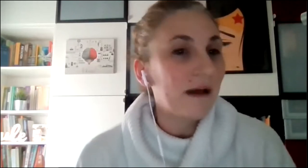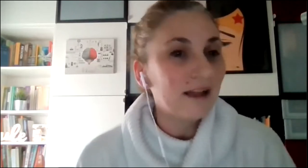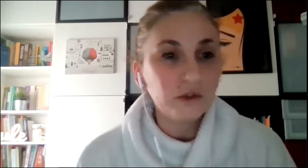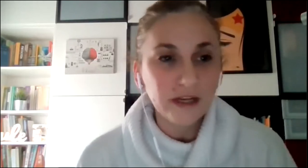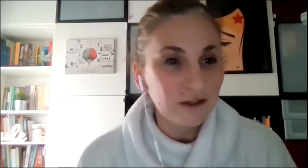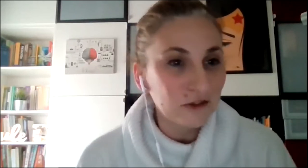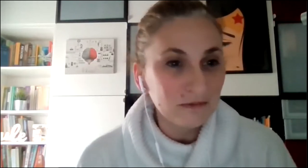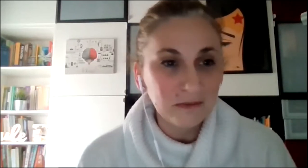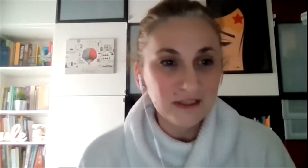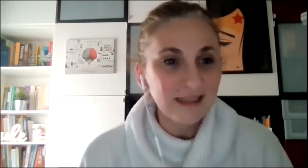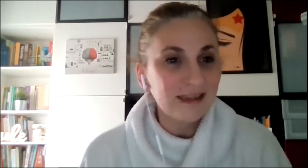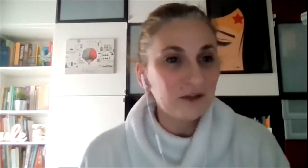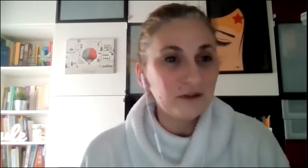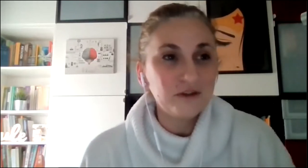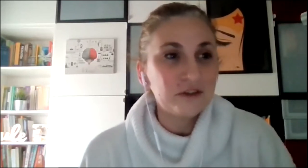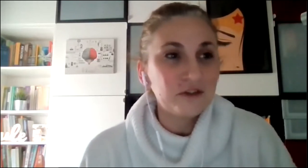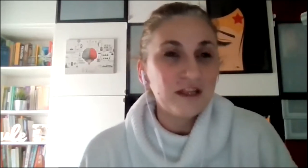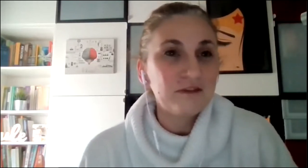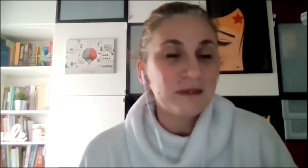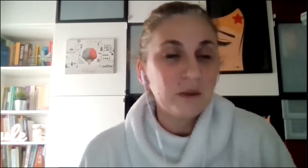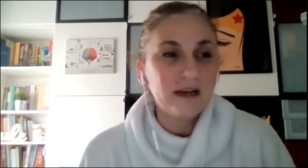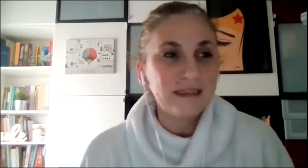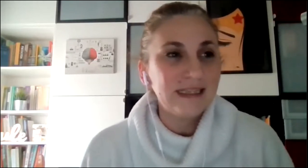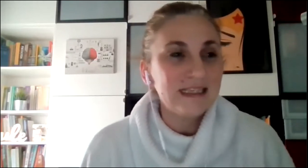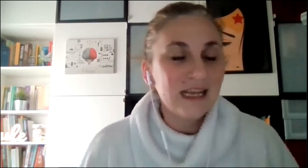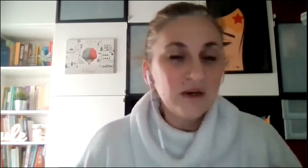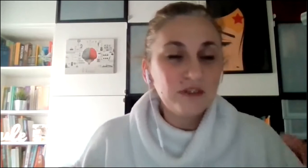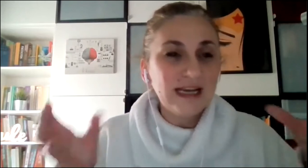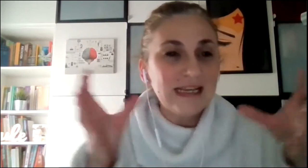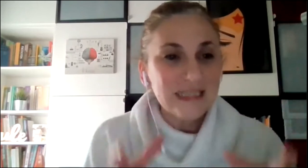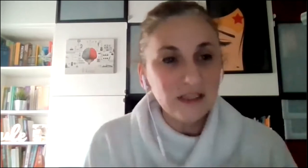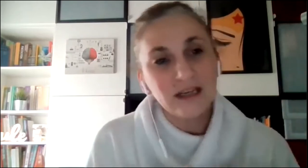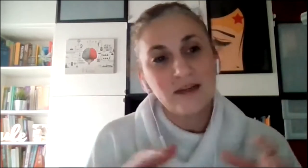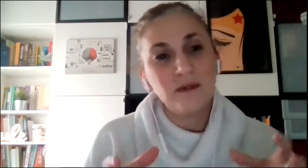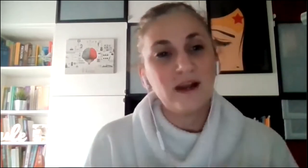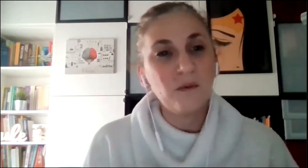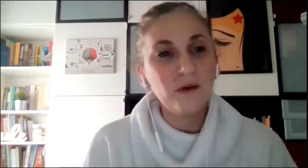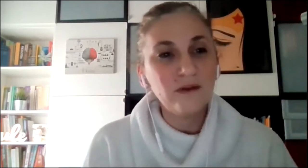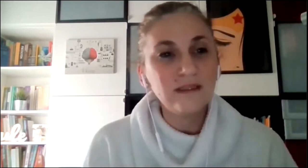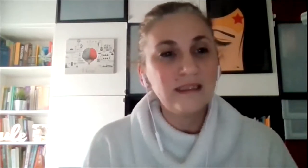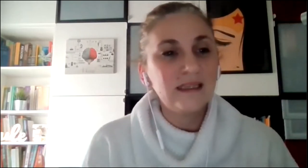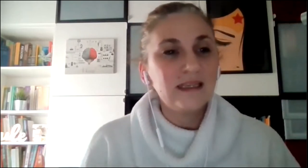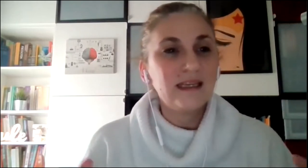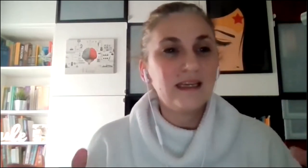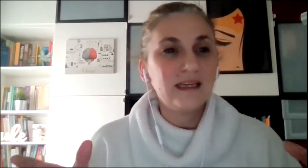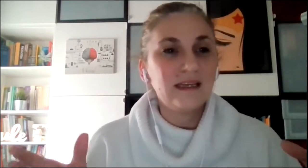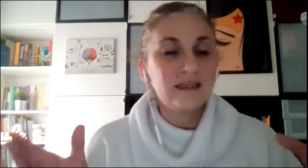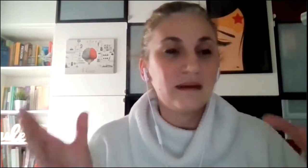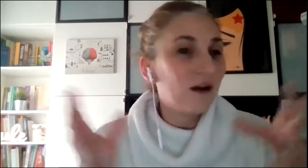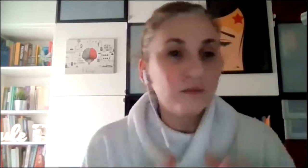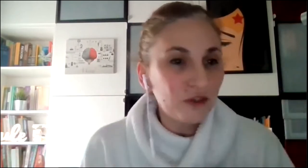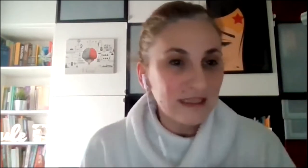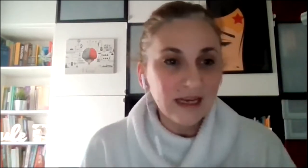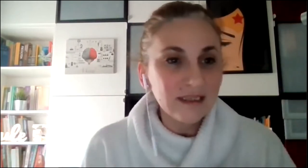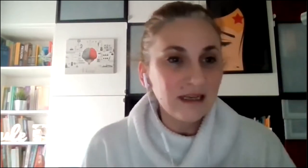vamos trabajando con ellos, vamos intentando, nosotros lo que hacemos particularmente es buscar ese sitio en el que se encuentra cómodo y